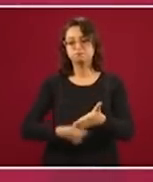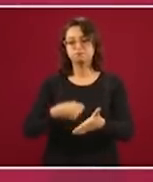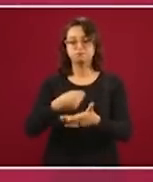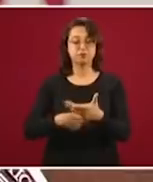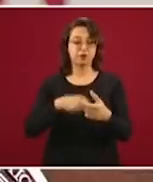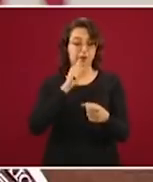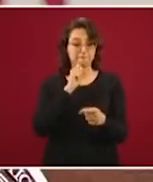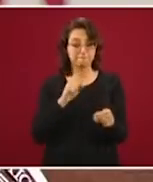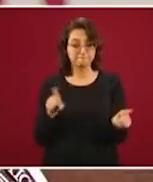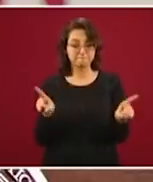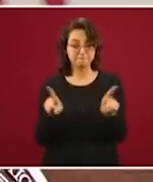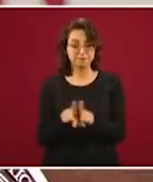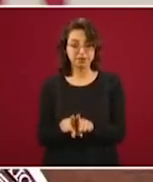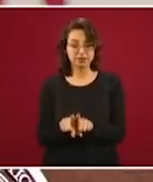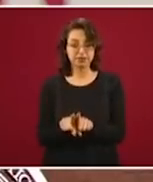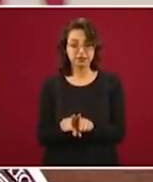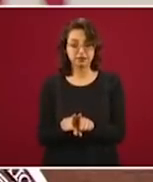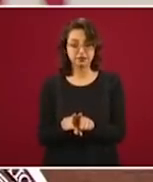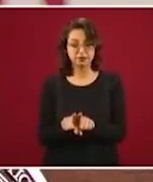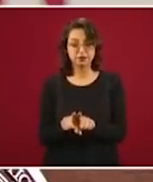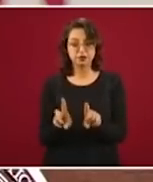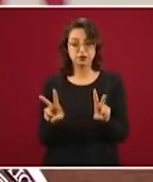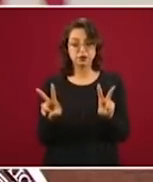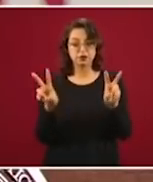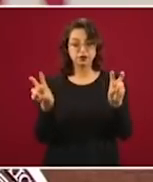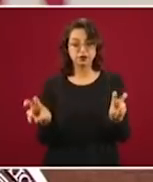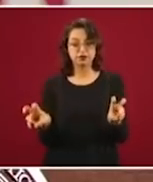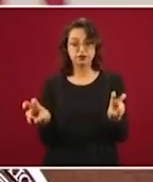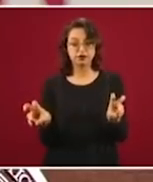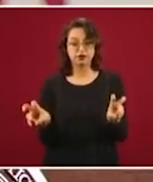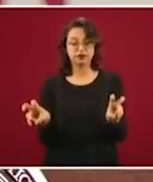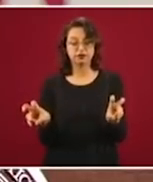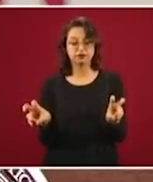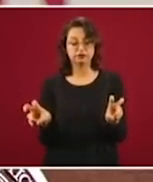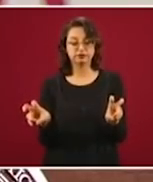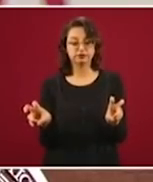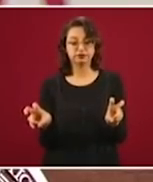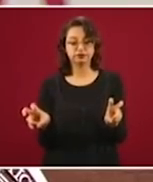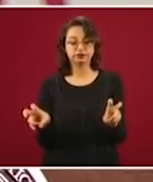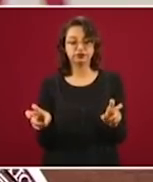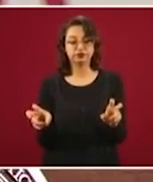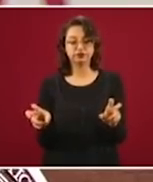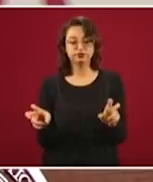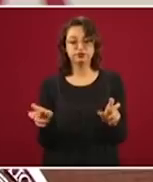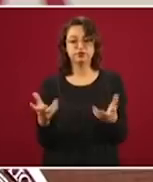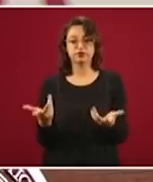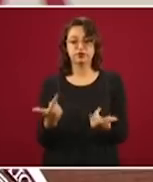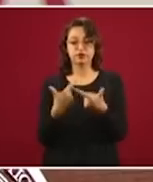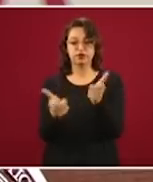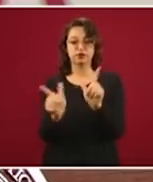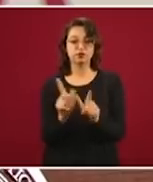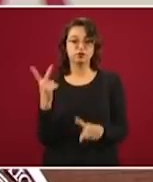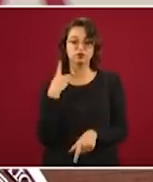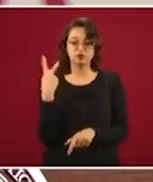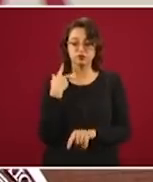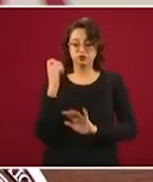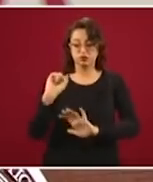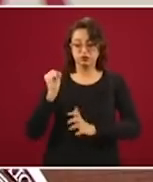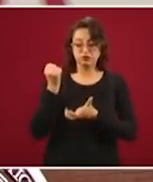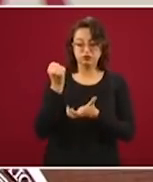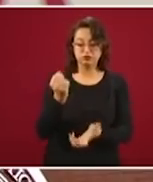el caso de la disminución del presupuesto a los partidos.